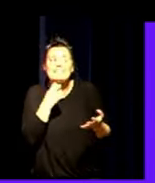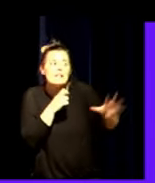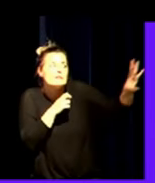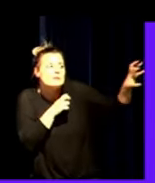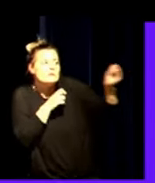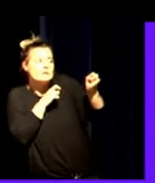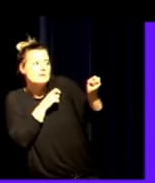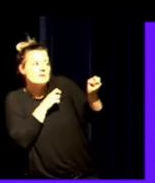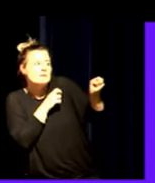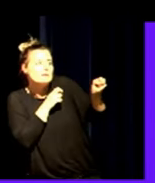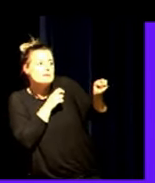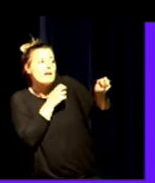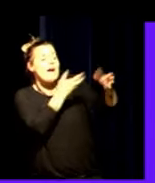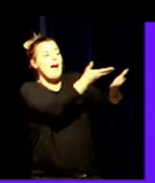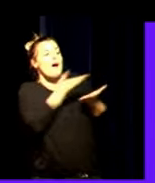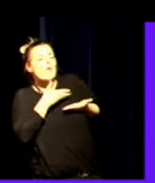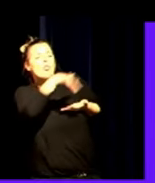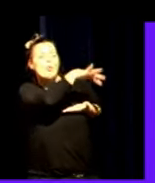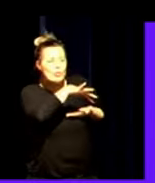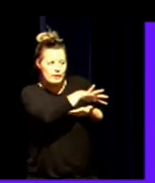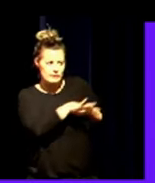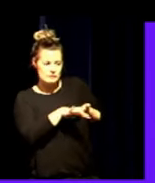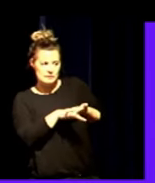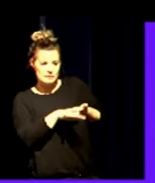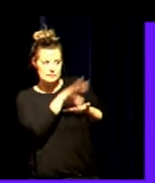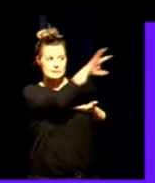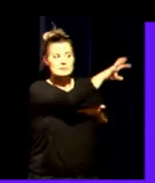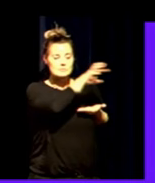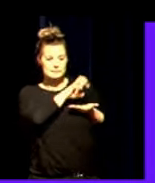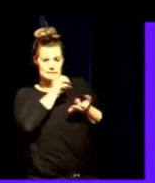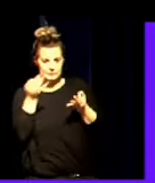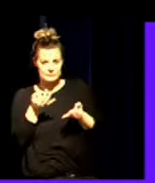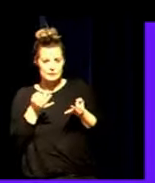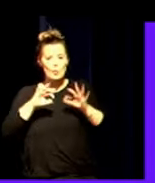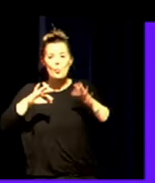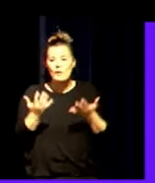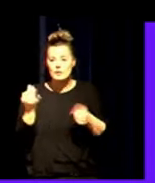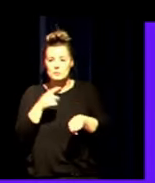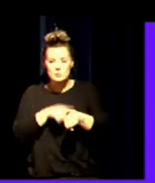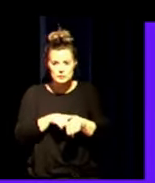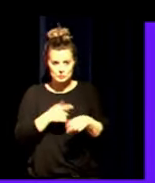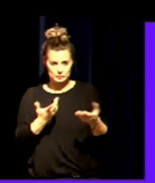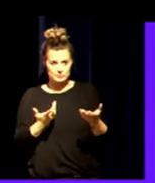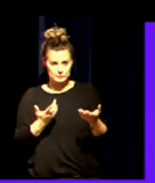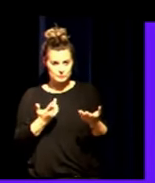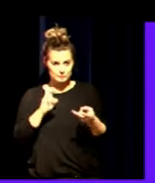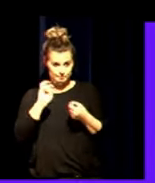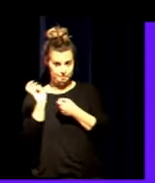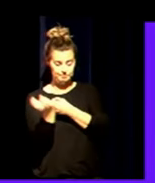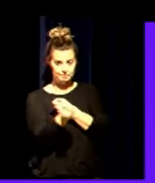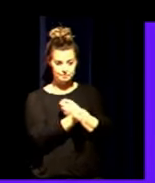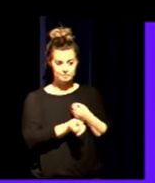mano? ¿Qué utilizamos? ¿Qué aplicamos? ¿Quién se encarga? ¿En qué momento? ¿Cuándo lo evaluamos? Etcétera, etcétera. Es